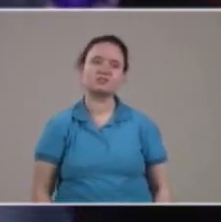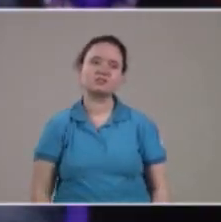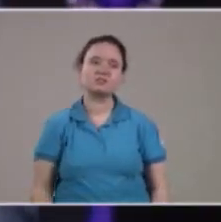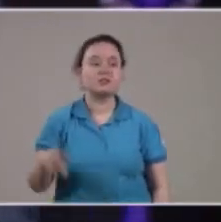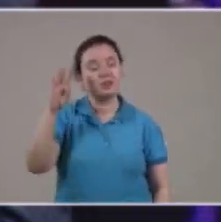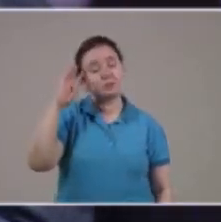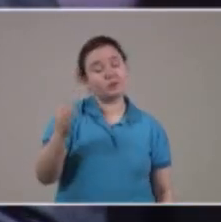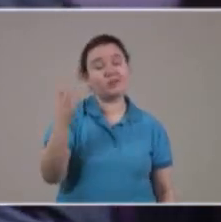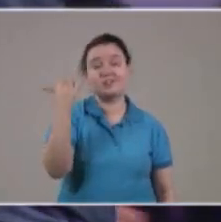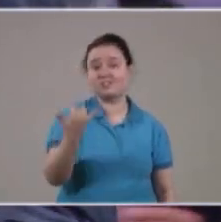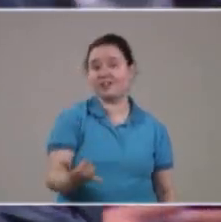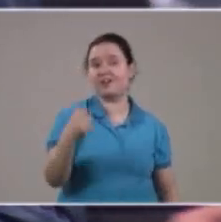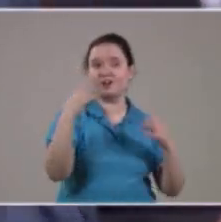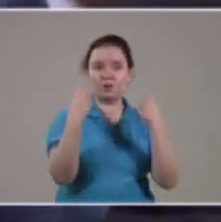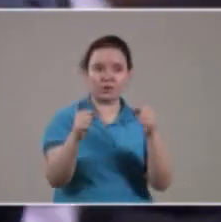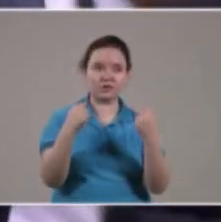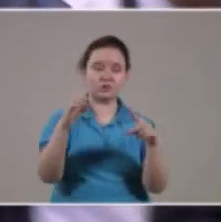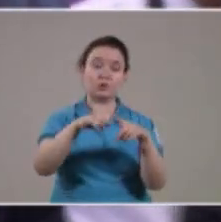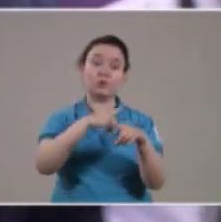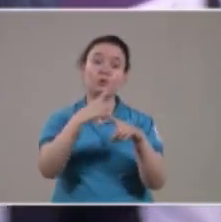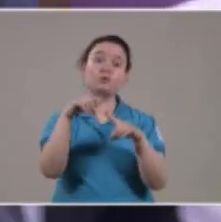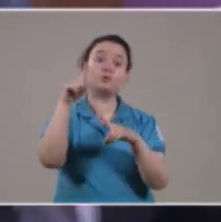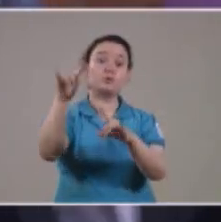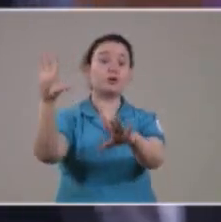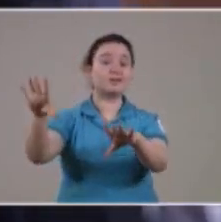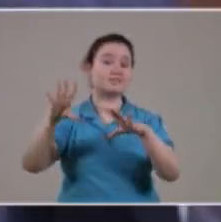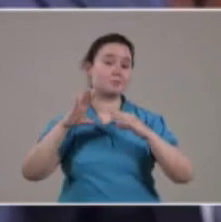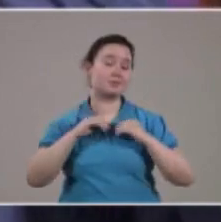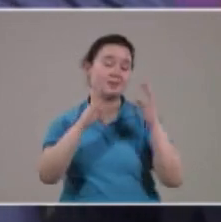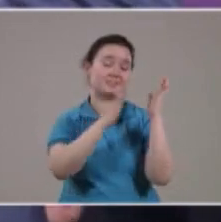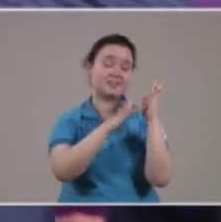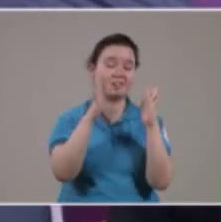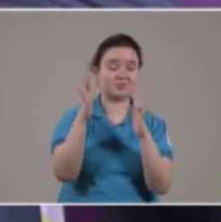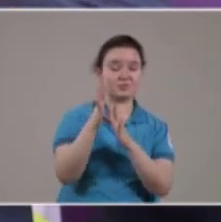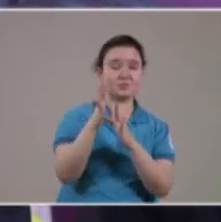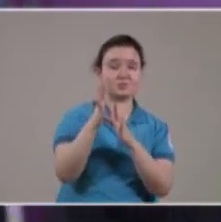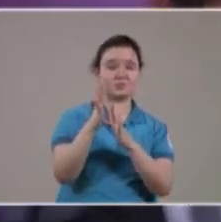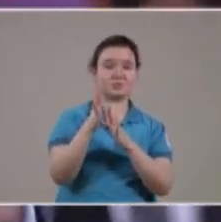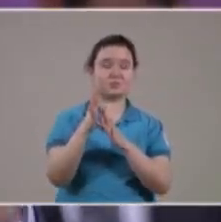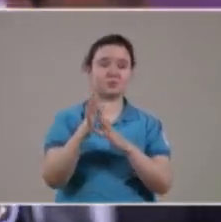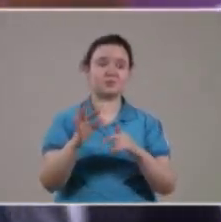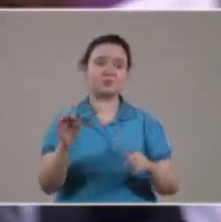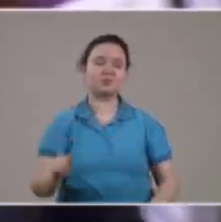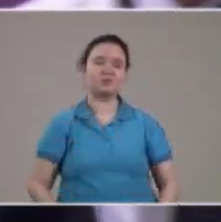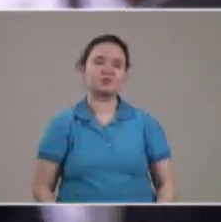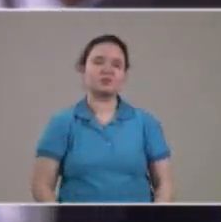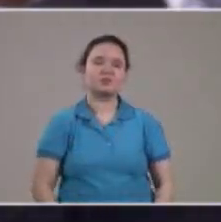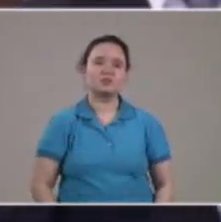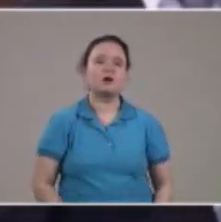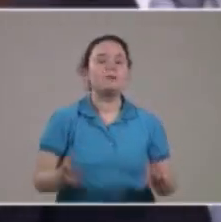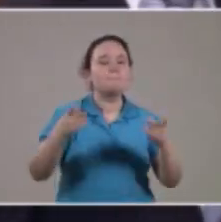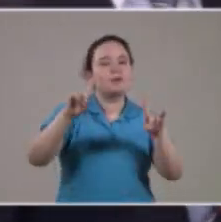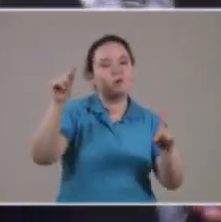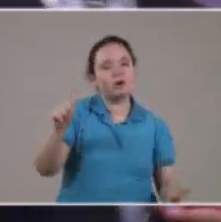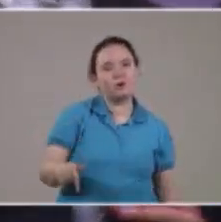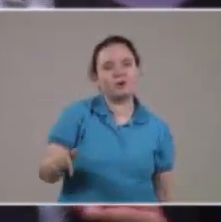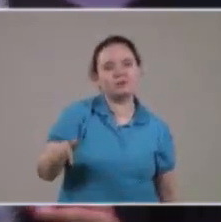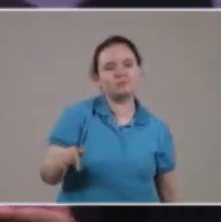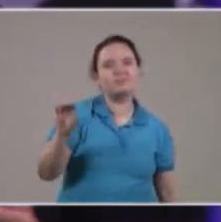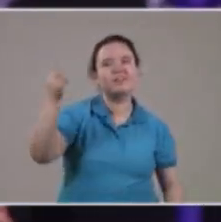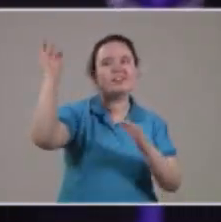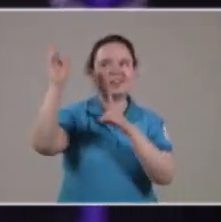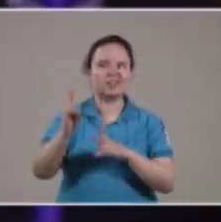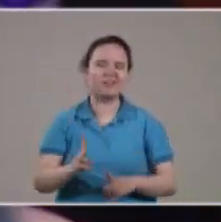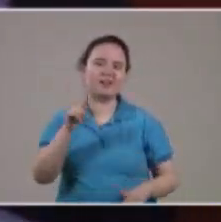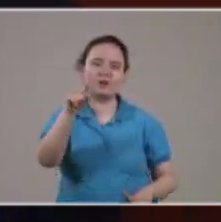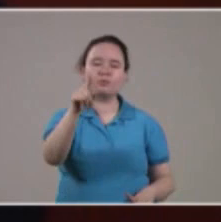Porque ya se metió cuando abriste tu corazón y le dijiste: te acepto como mi Salvador. Pero ahora que venga como